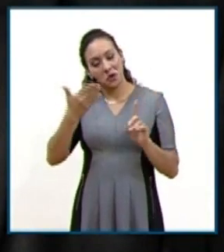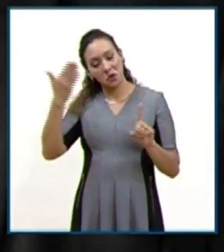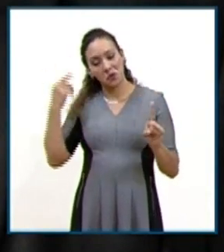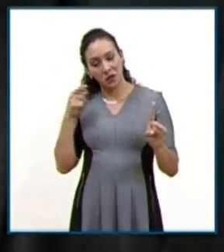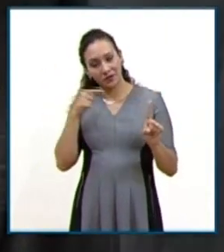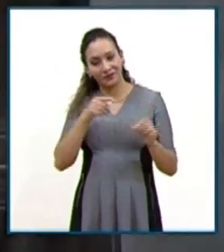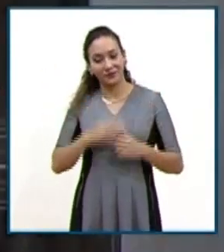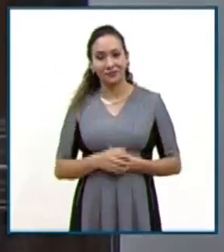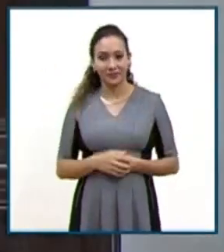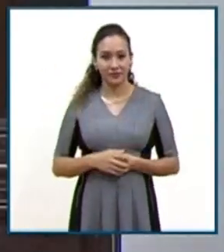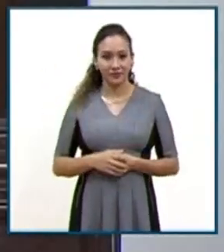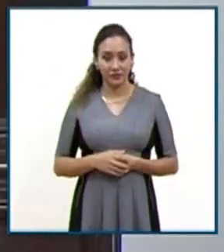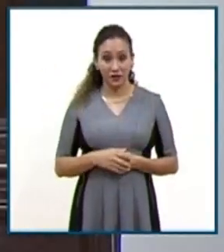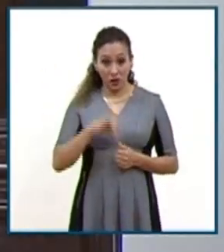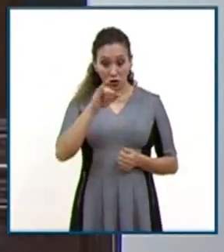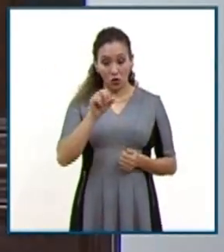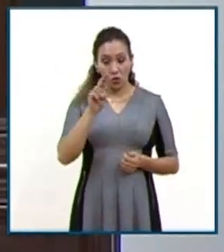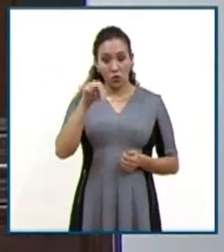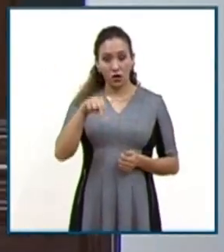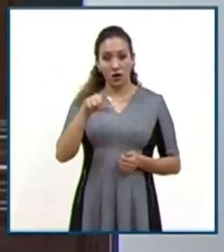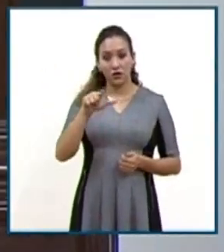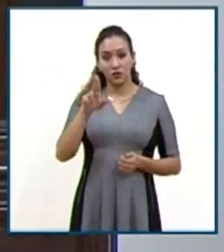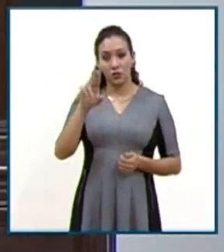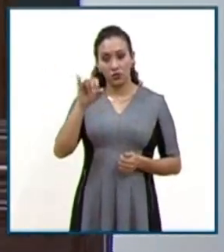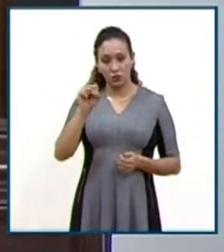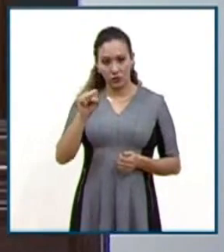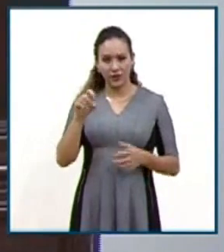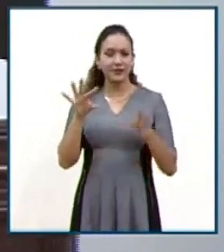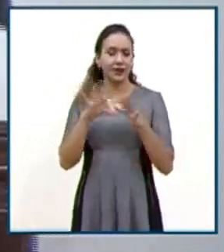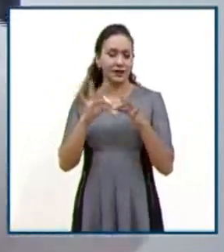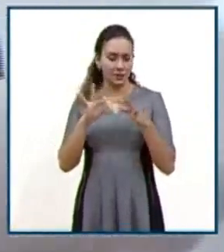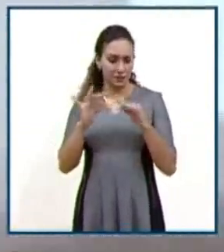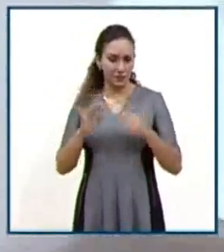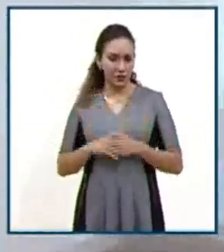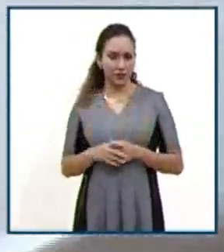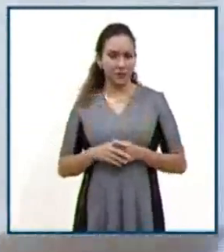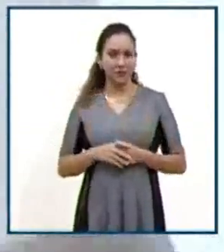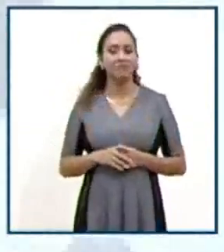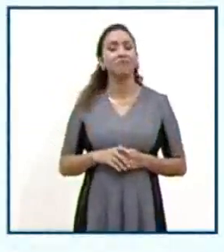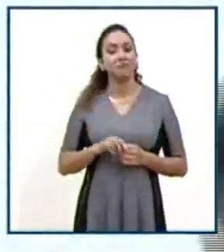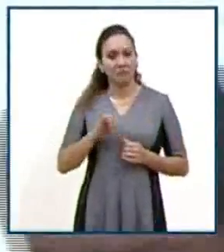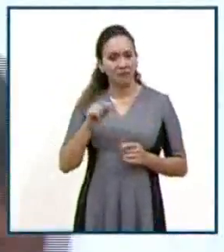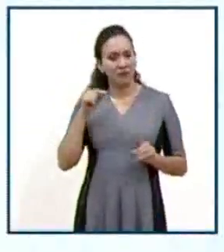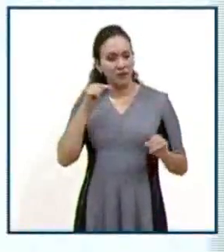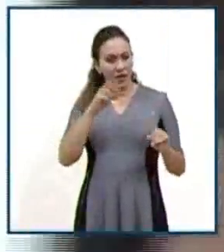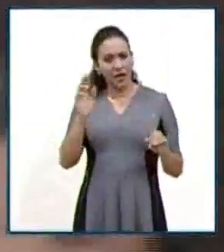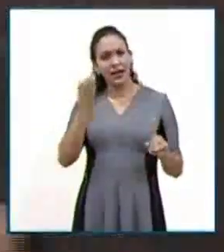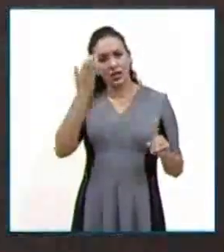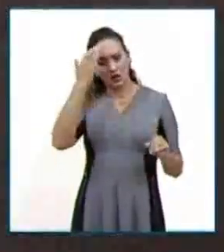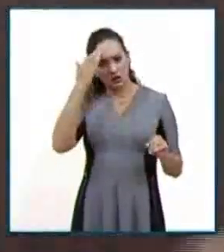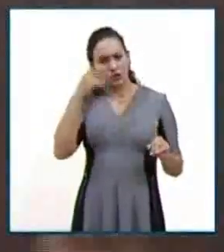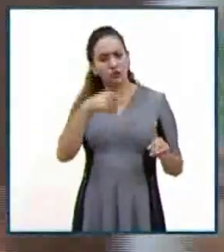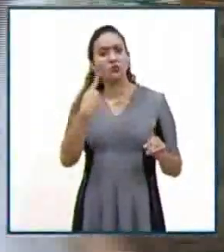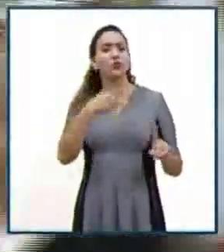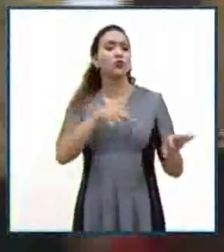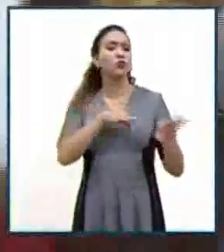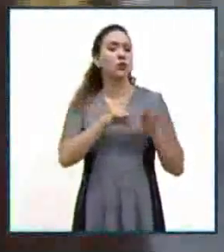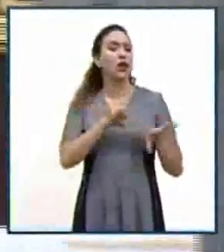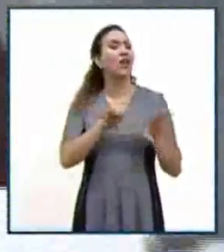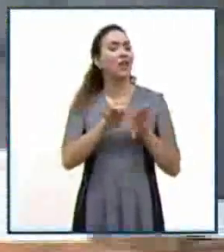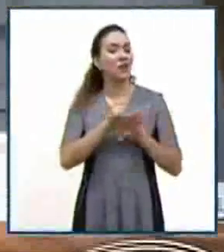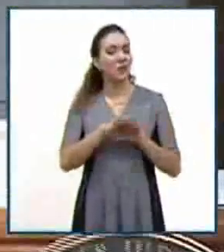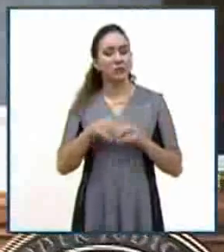La obra enlista los estándares internacionales en materia de desaparición de personas, así como la forma en que estos han sido aplicados